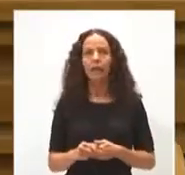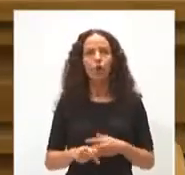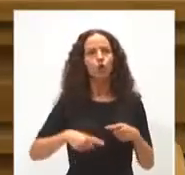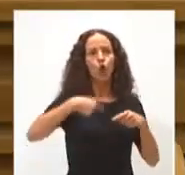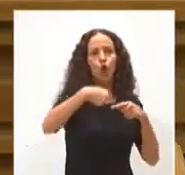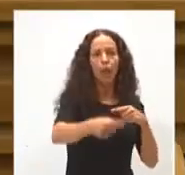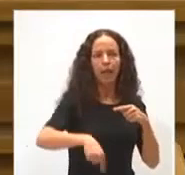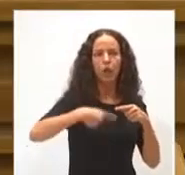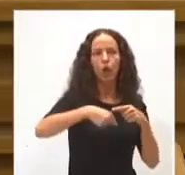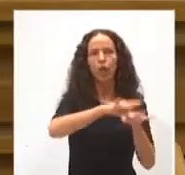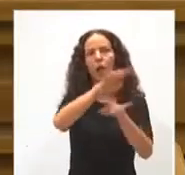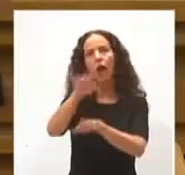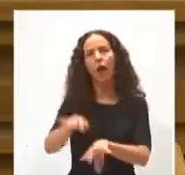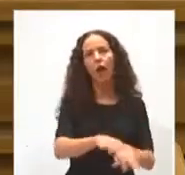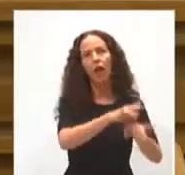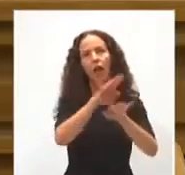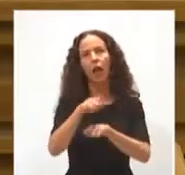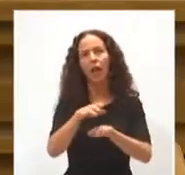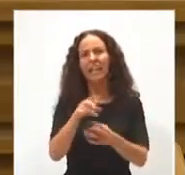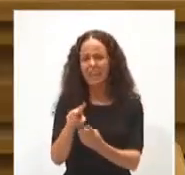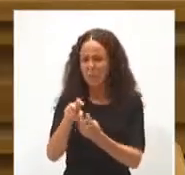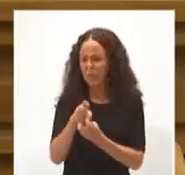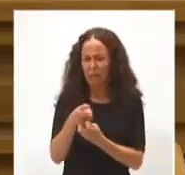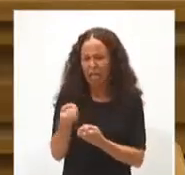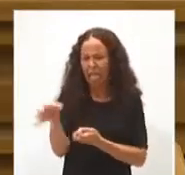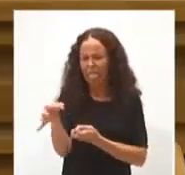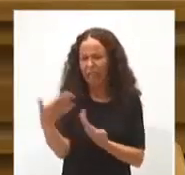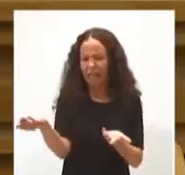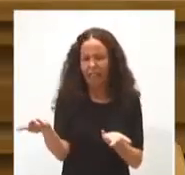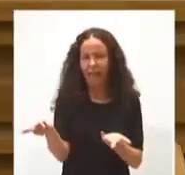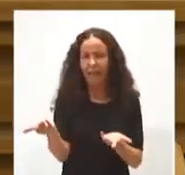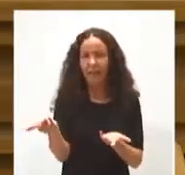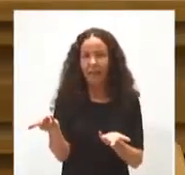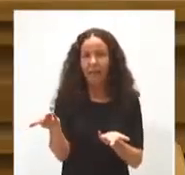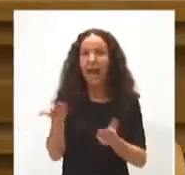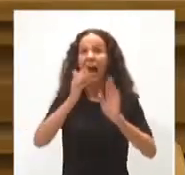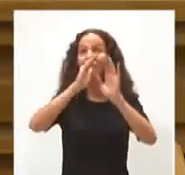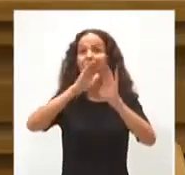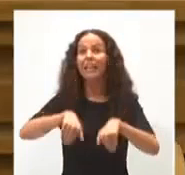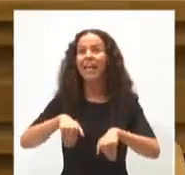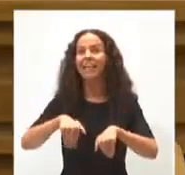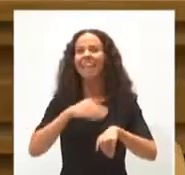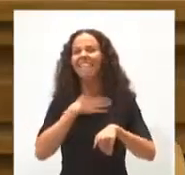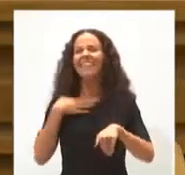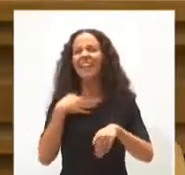con impuestos que a la hora de la verdad son cuatro perras pero que buscan atraer fortunas